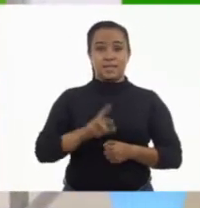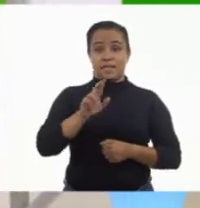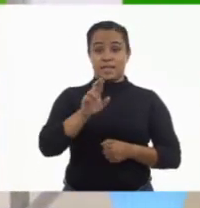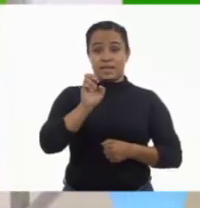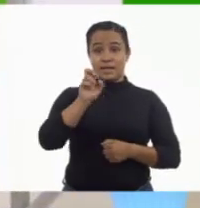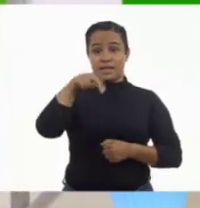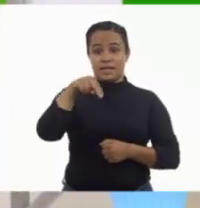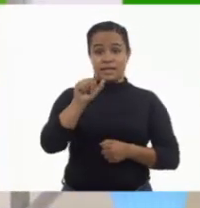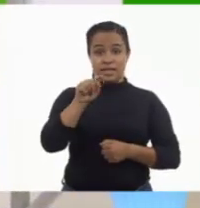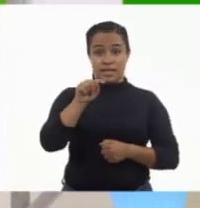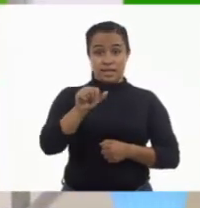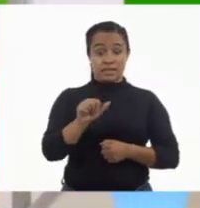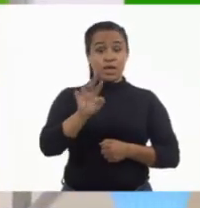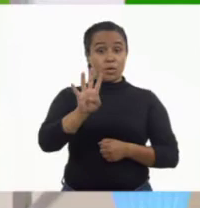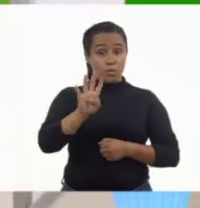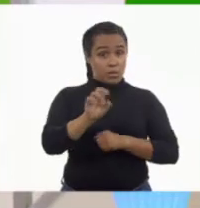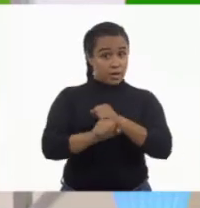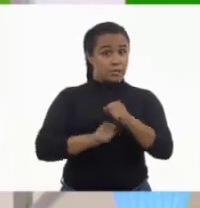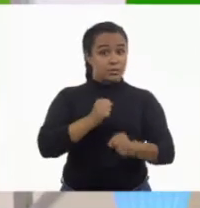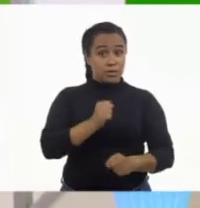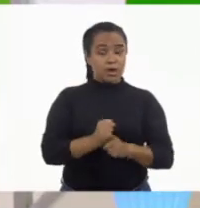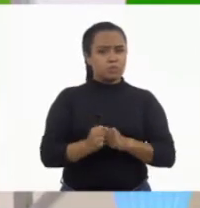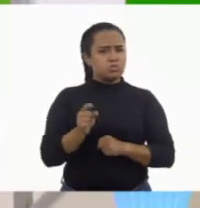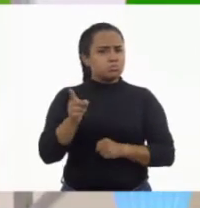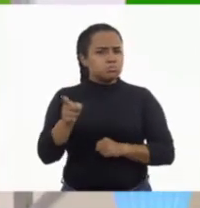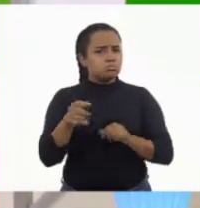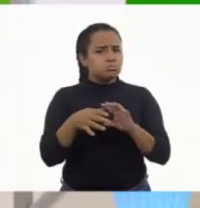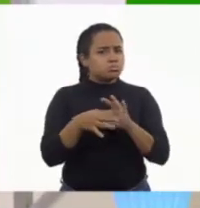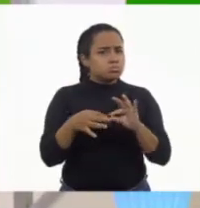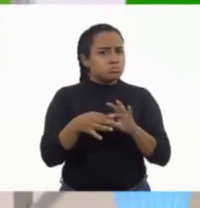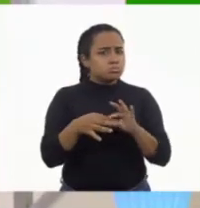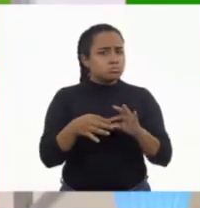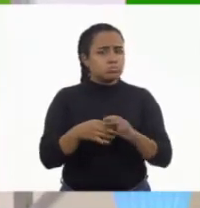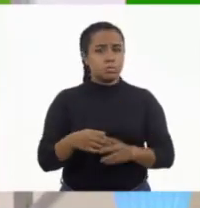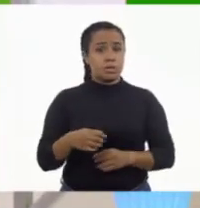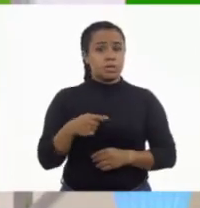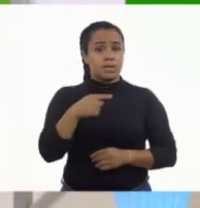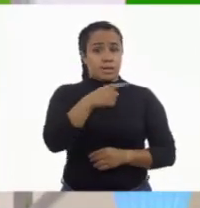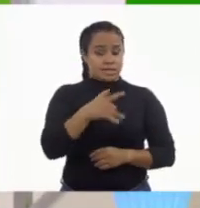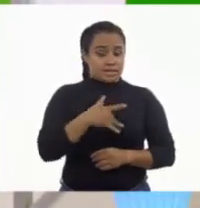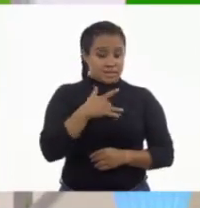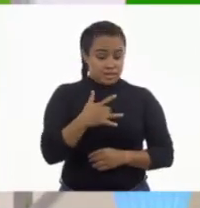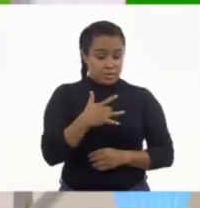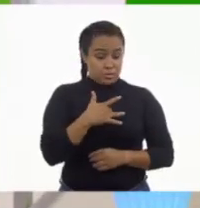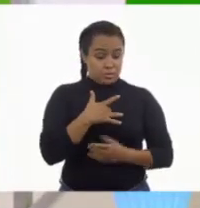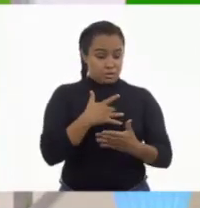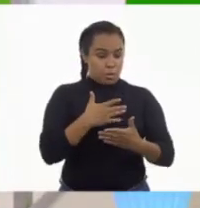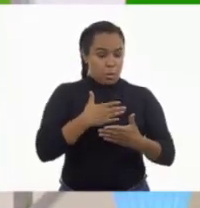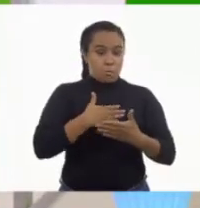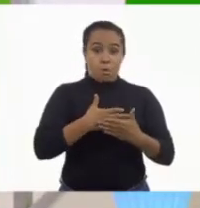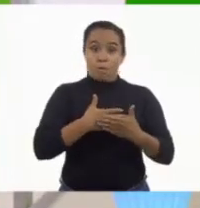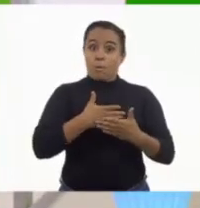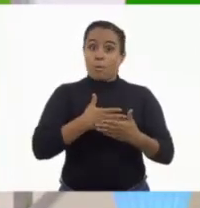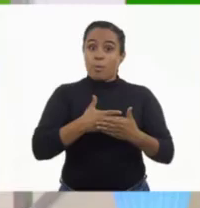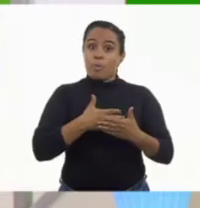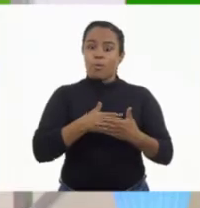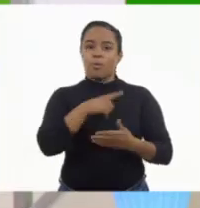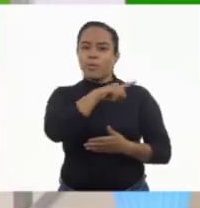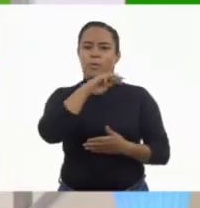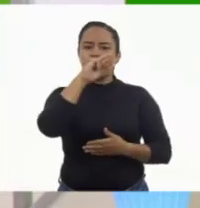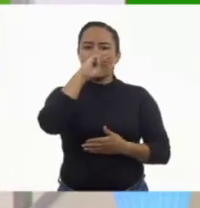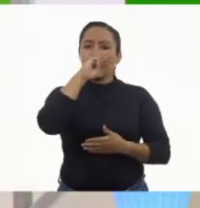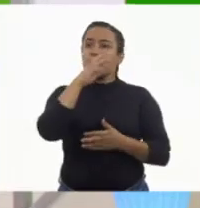Renata, de 4 años de edad, nos menciona que ella siente cómo palpita muy rápido su corazón cuando su